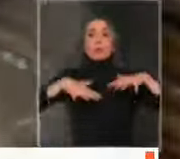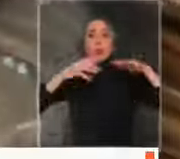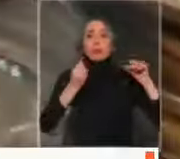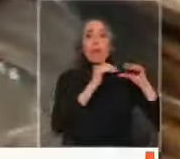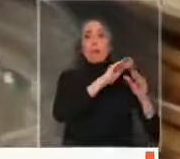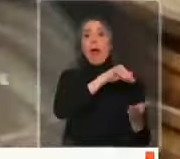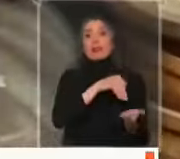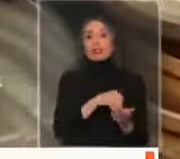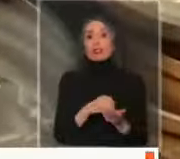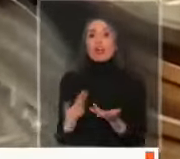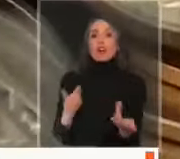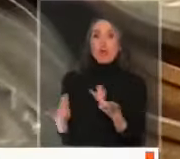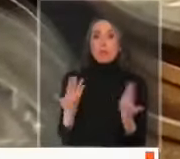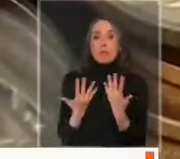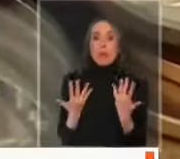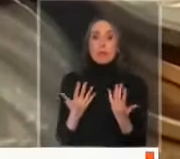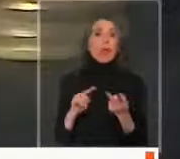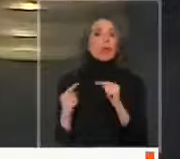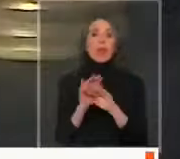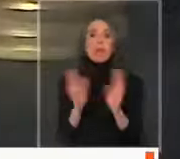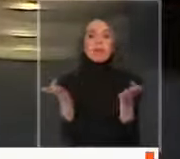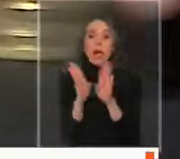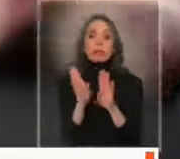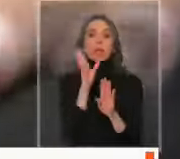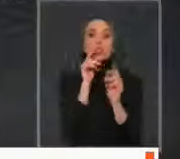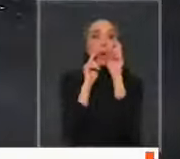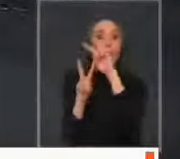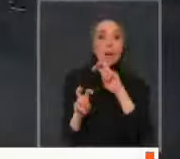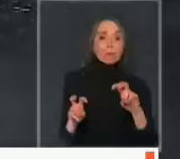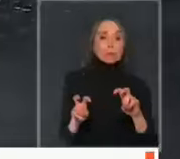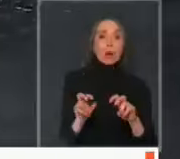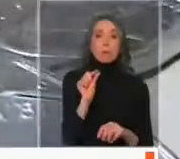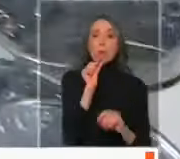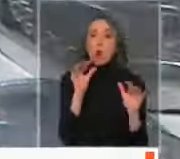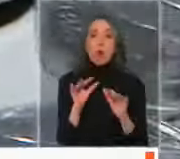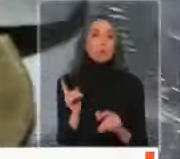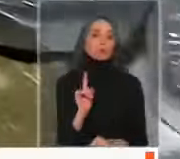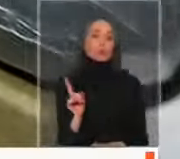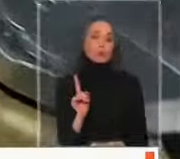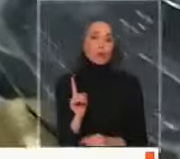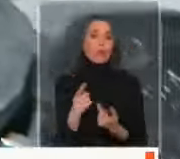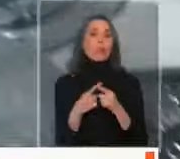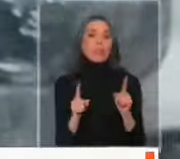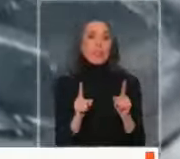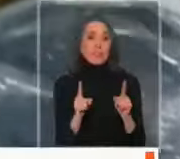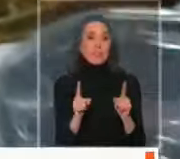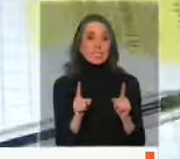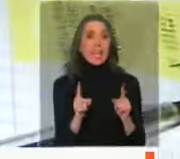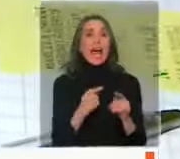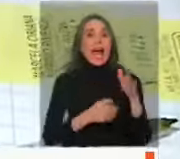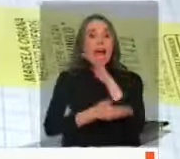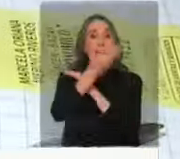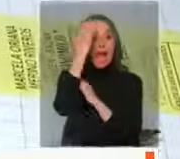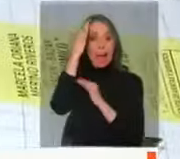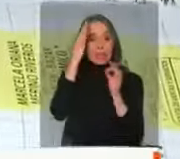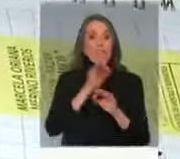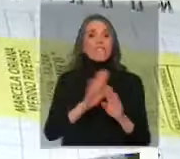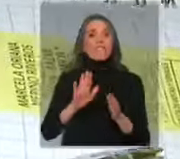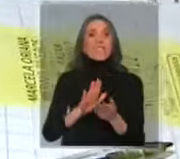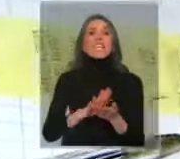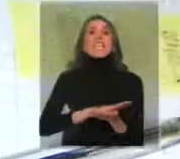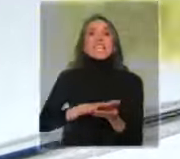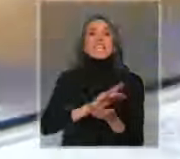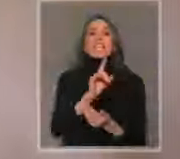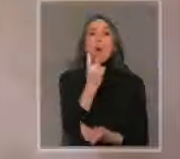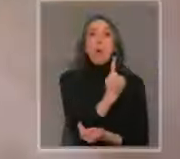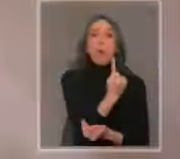Central. Debate cerrado. No hay estudios que demuestren su poco uso, a diferencia de cuando se decidió dejar de emitir las de 1 y